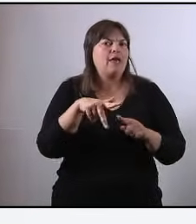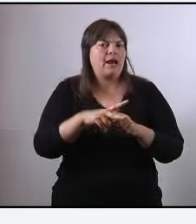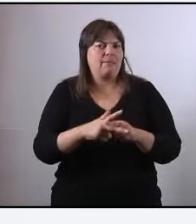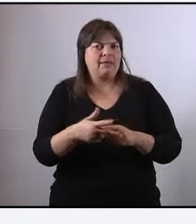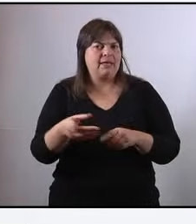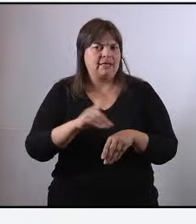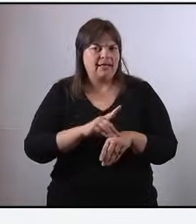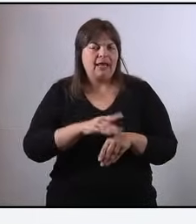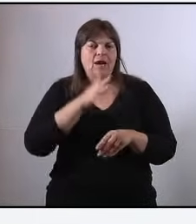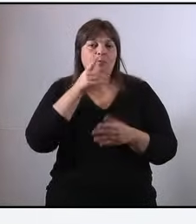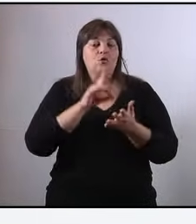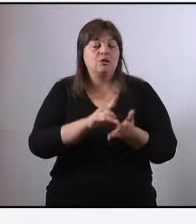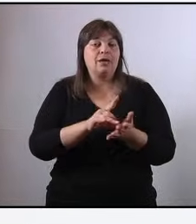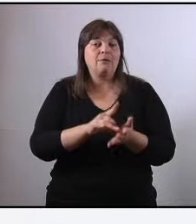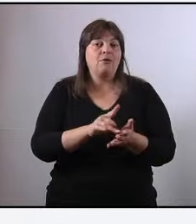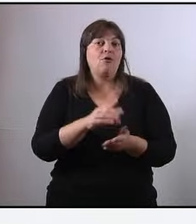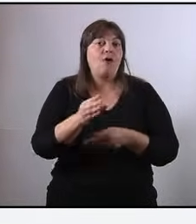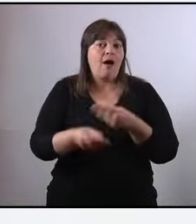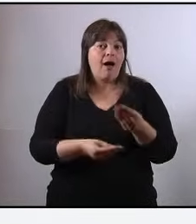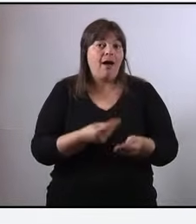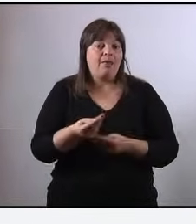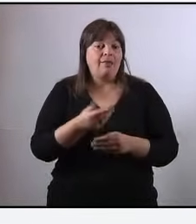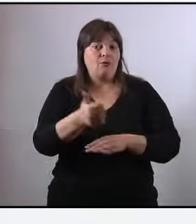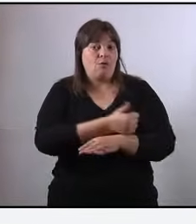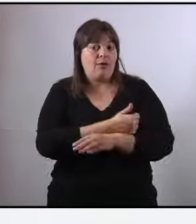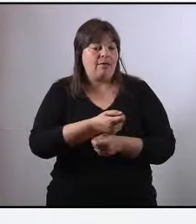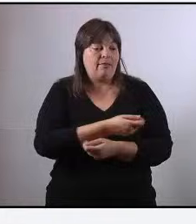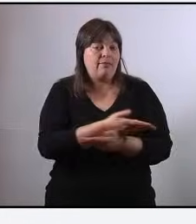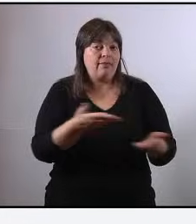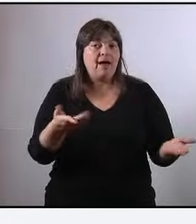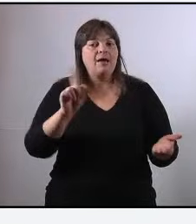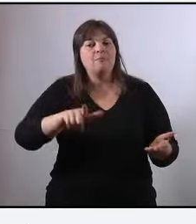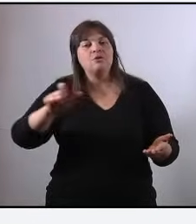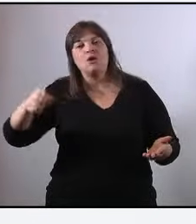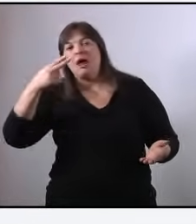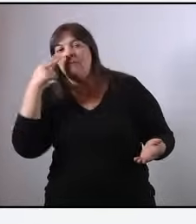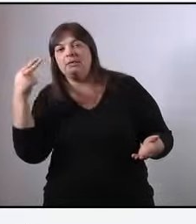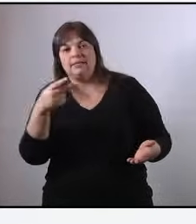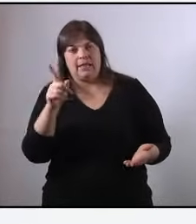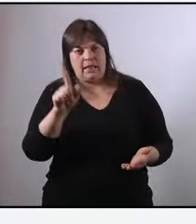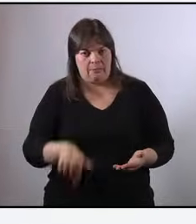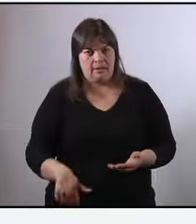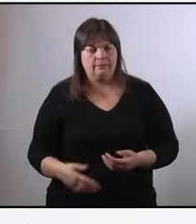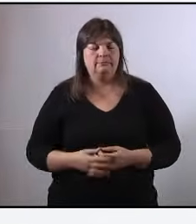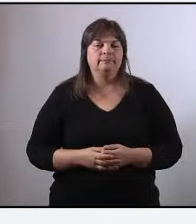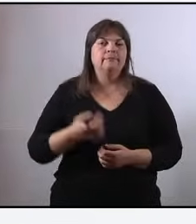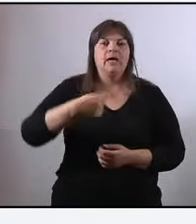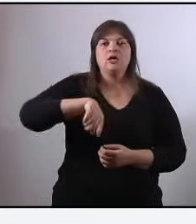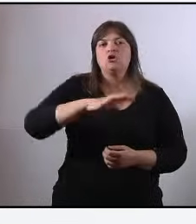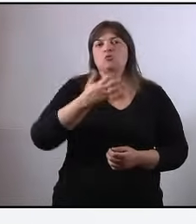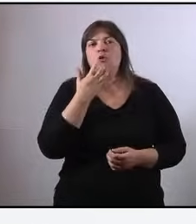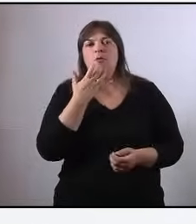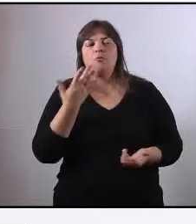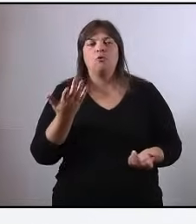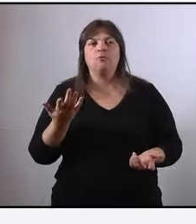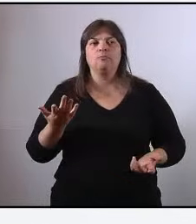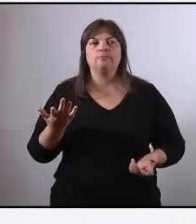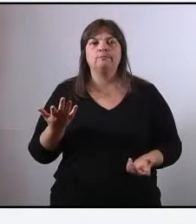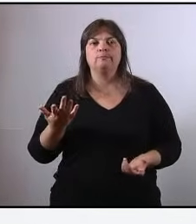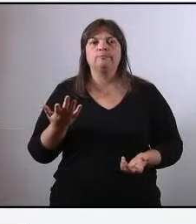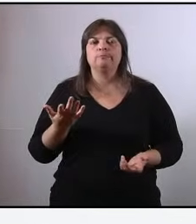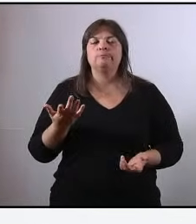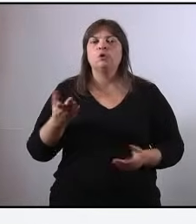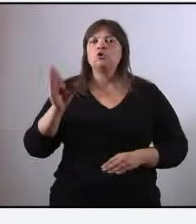mejorar los servicios que prestan a la ciudadanía y a los visitantes. Podrán, por ejemplo, destinarlas a